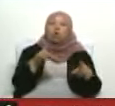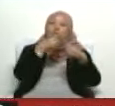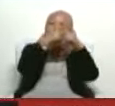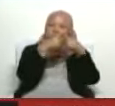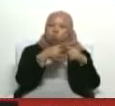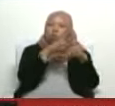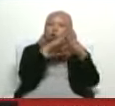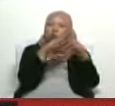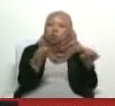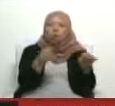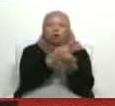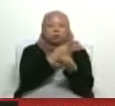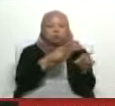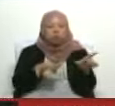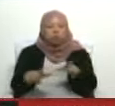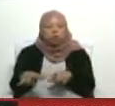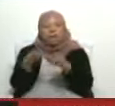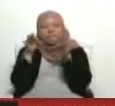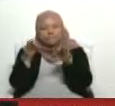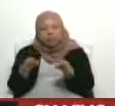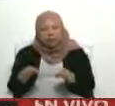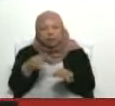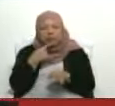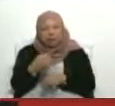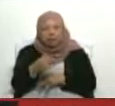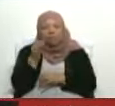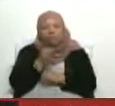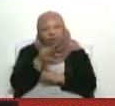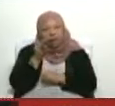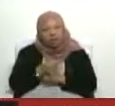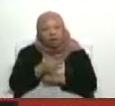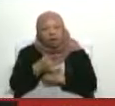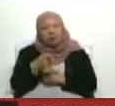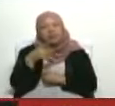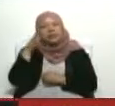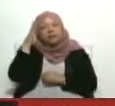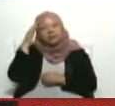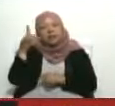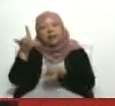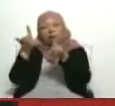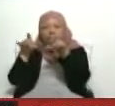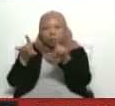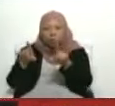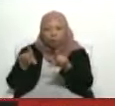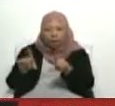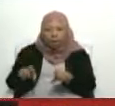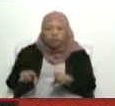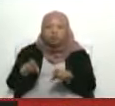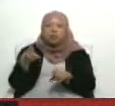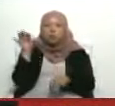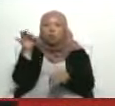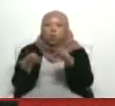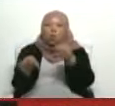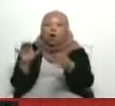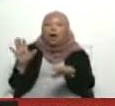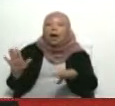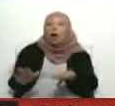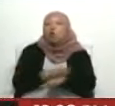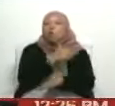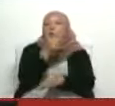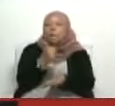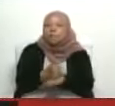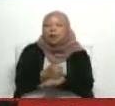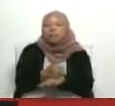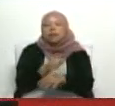totalmente verificable, que son elementos de convicción para las imputaciones y acusaciones que hemos